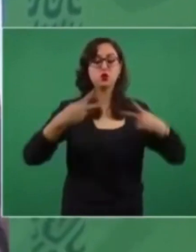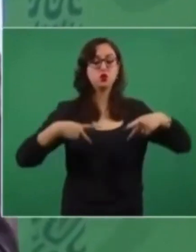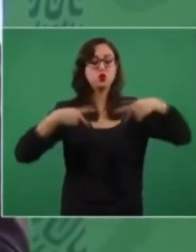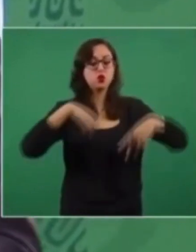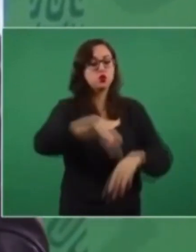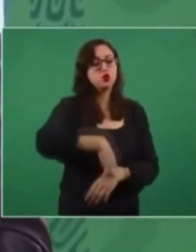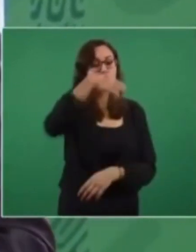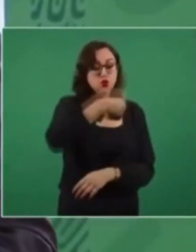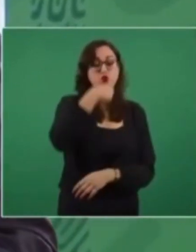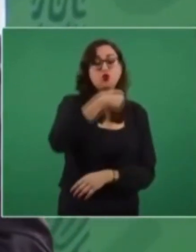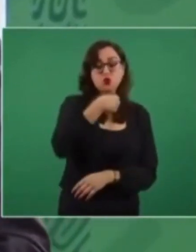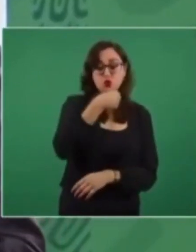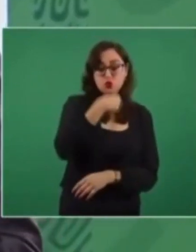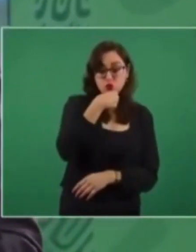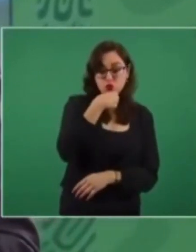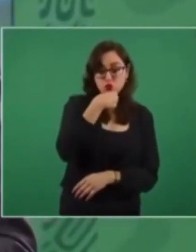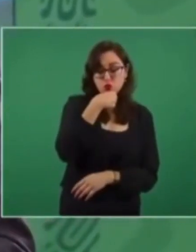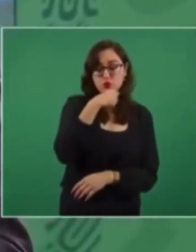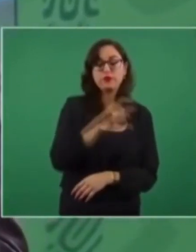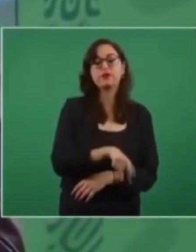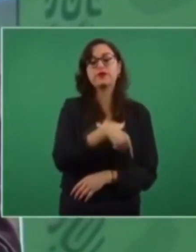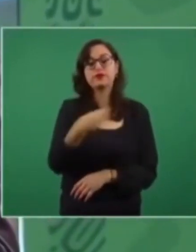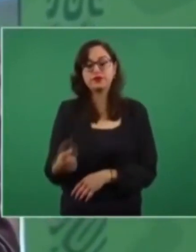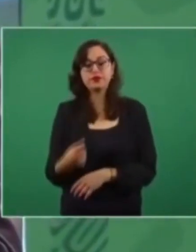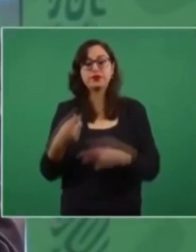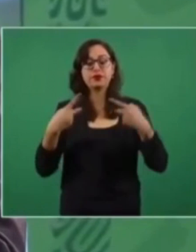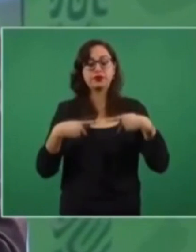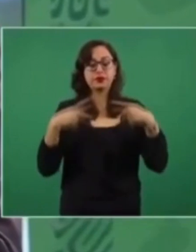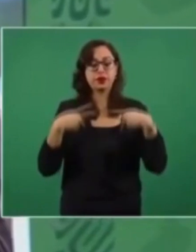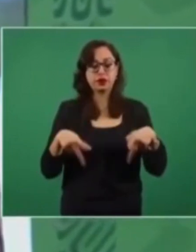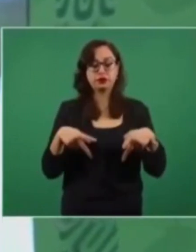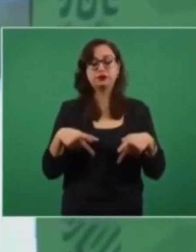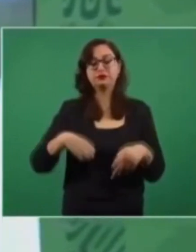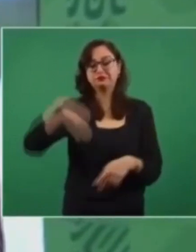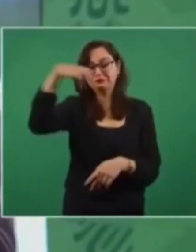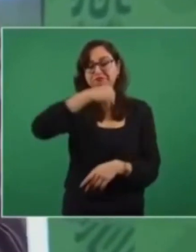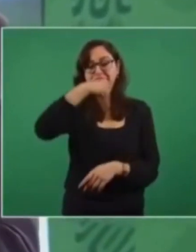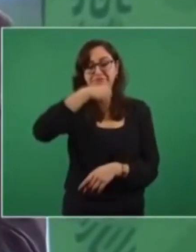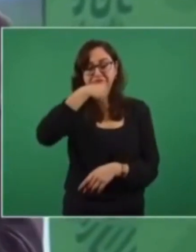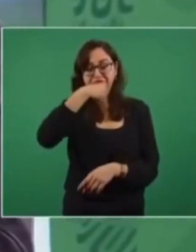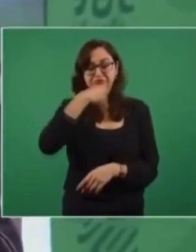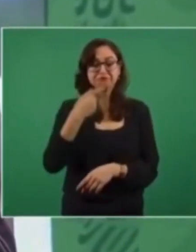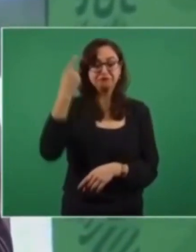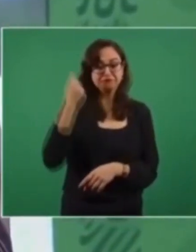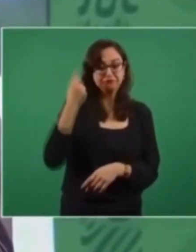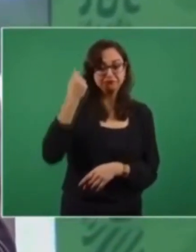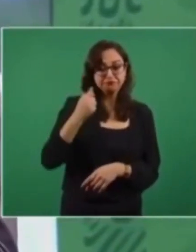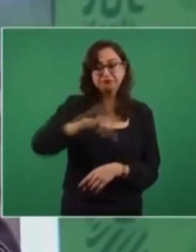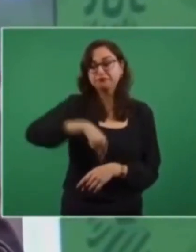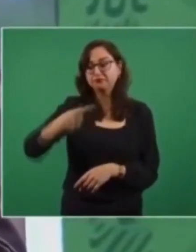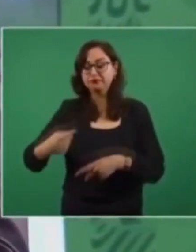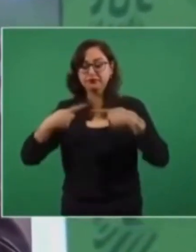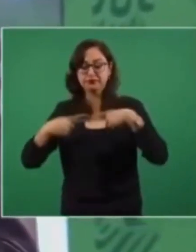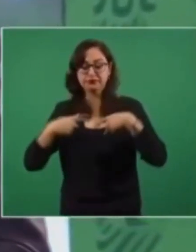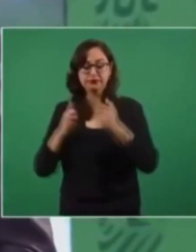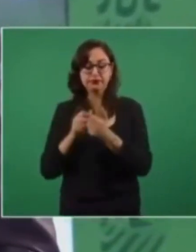mayores. La pensión para el bienestar para las personas adultas mayores y personas con discapacidad permanente